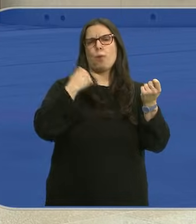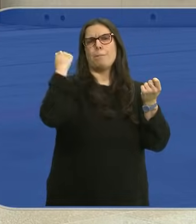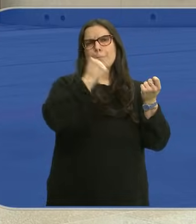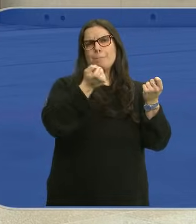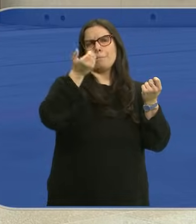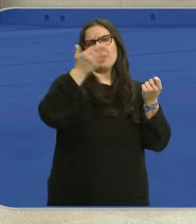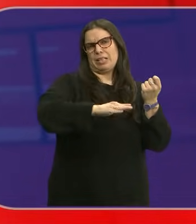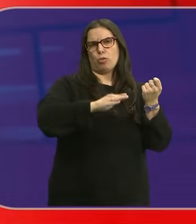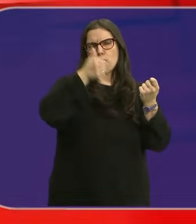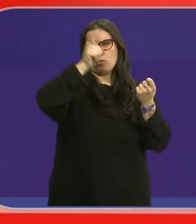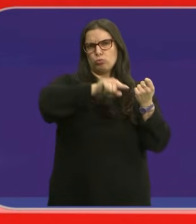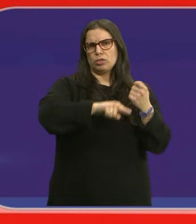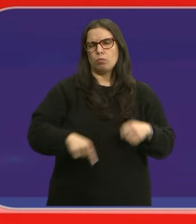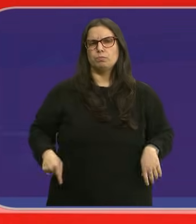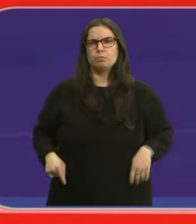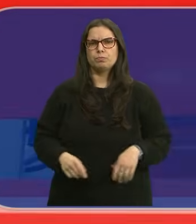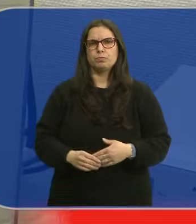ampliamos.